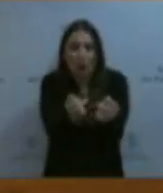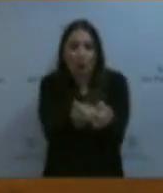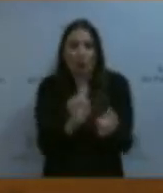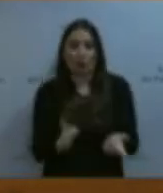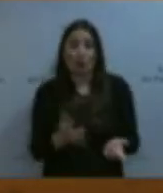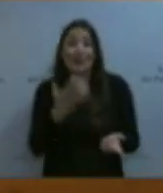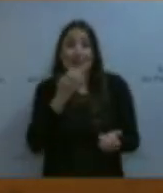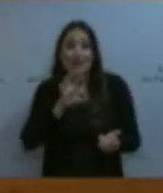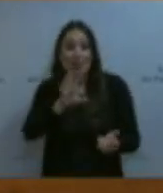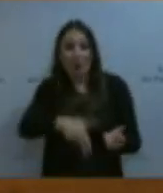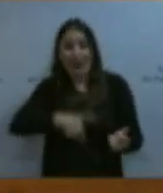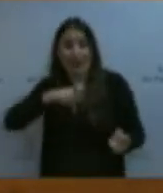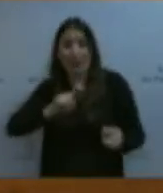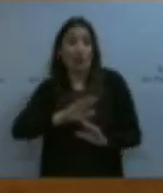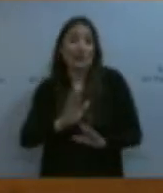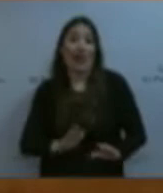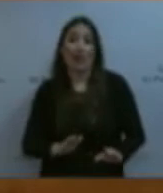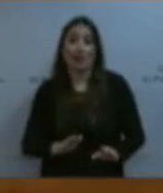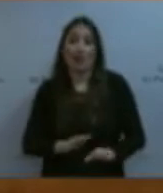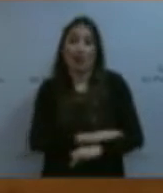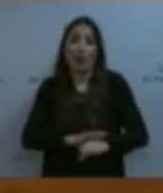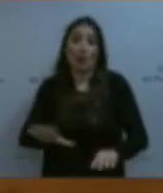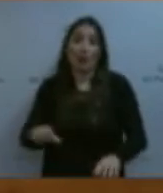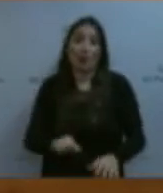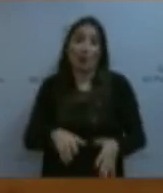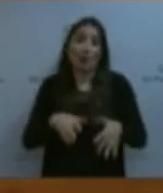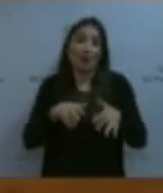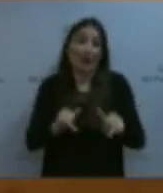sin visión de país no pasen ni de gobernar una comunidad de vecinos. Gracias.